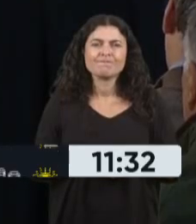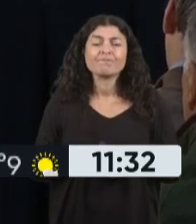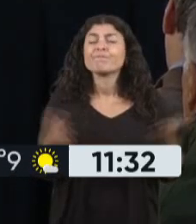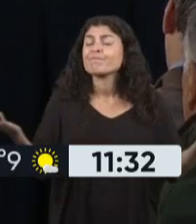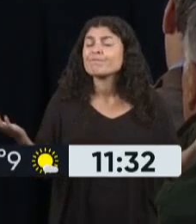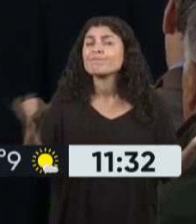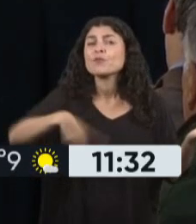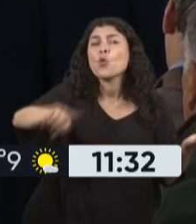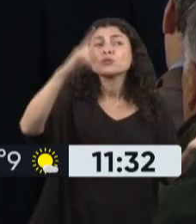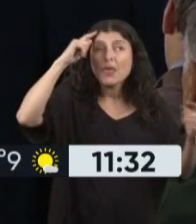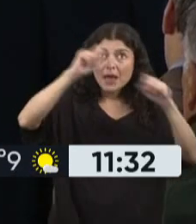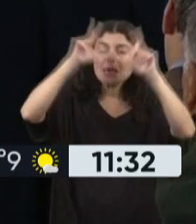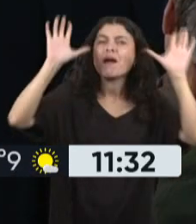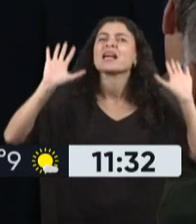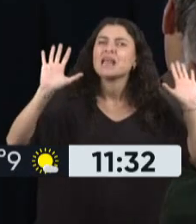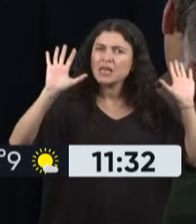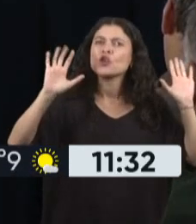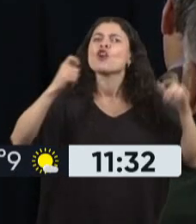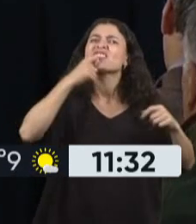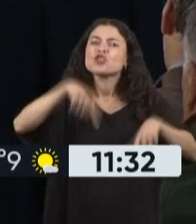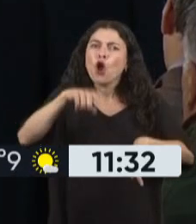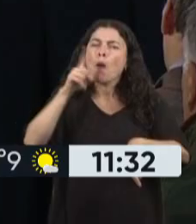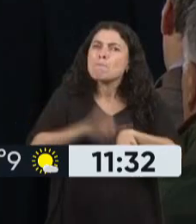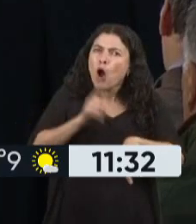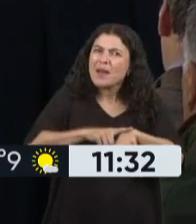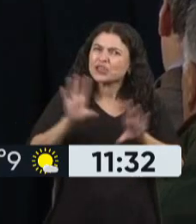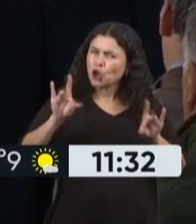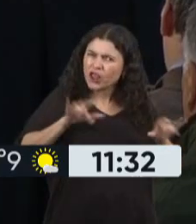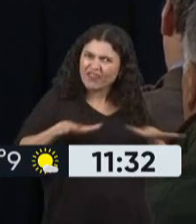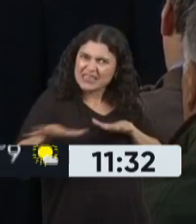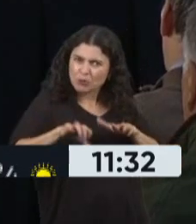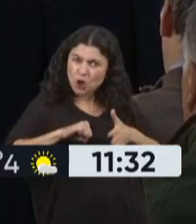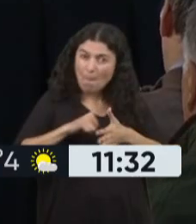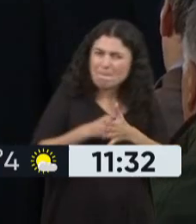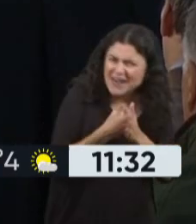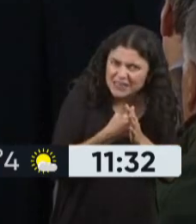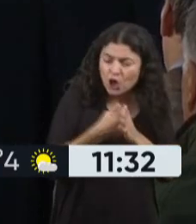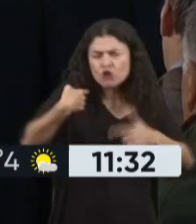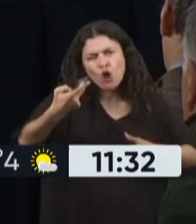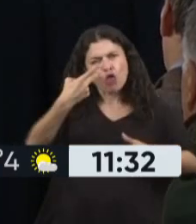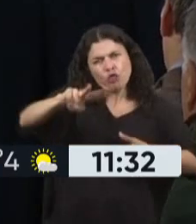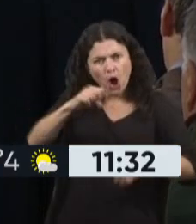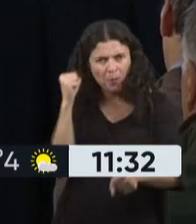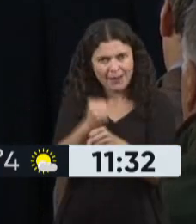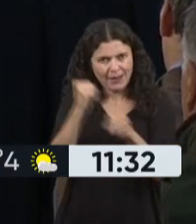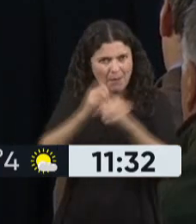Así que imaginen que si acelero en las curvas, ahora voy a acelerar mucho más.